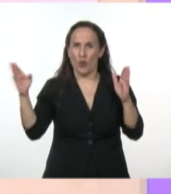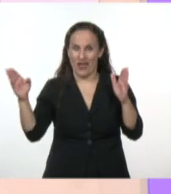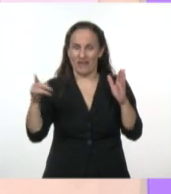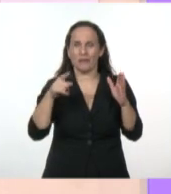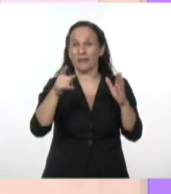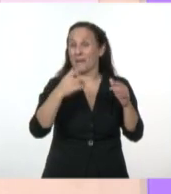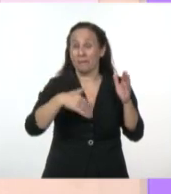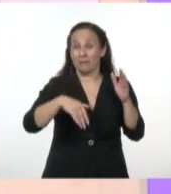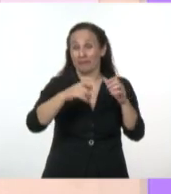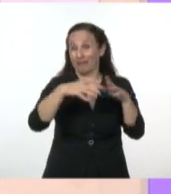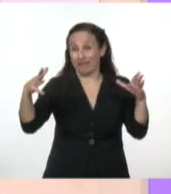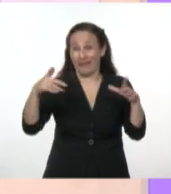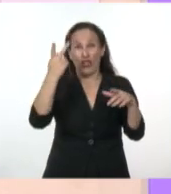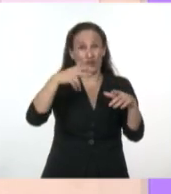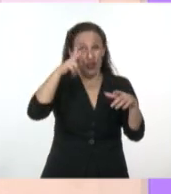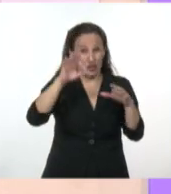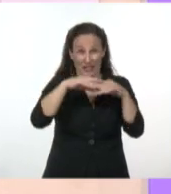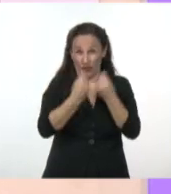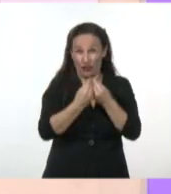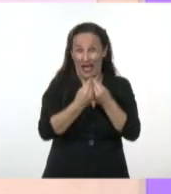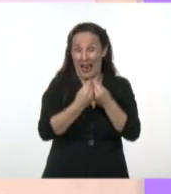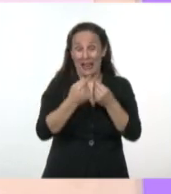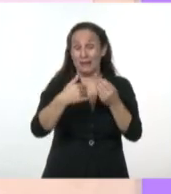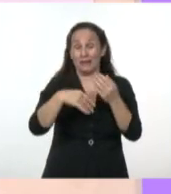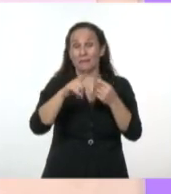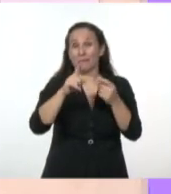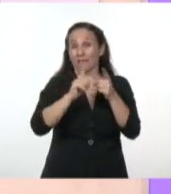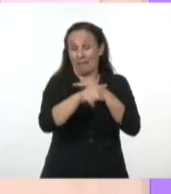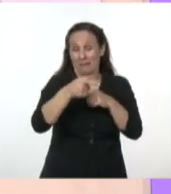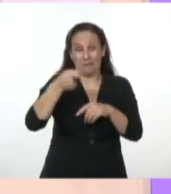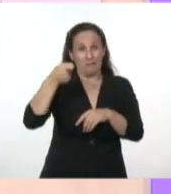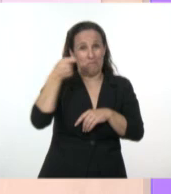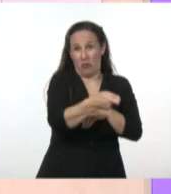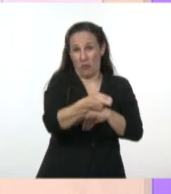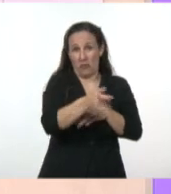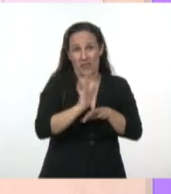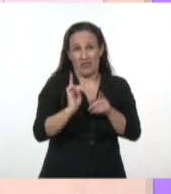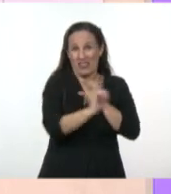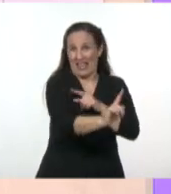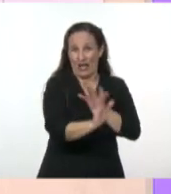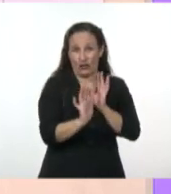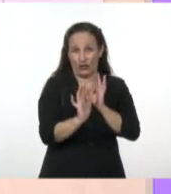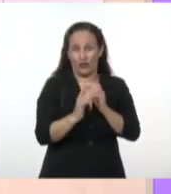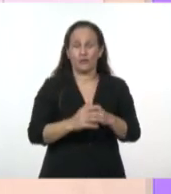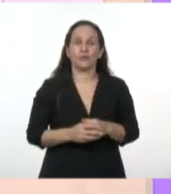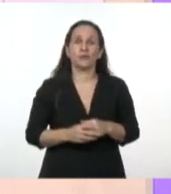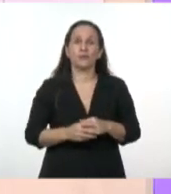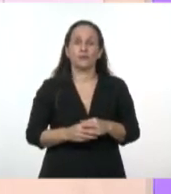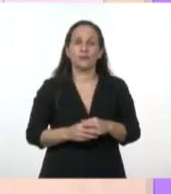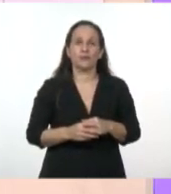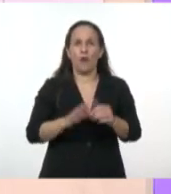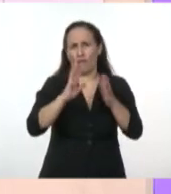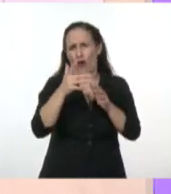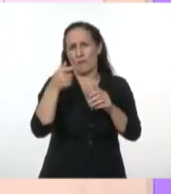de los 280 que mencionamos fueron femicidios directos, o sea, asesinatos de distintos tipos, pero asesinatos directos hacia la mujer.